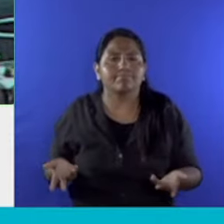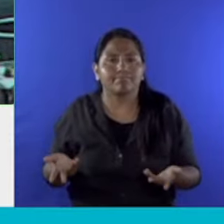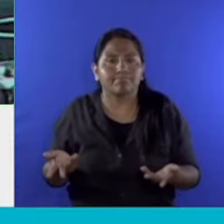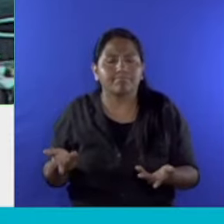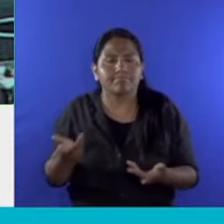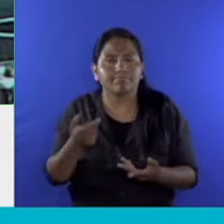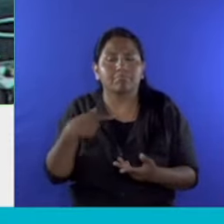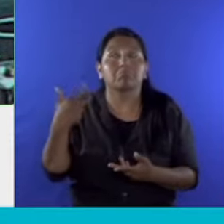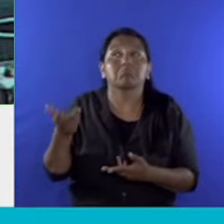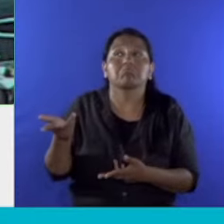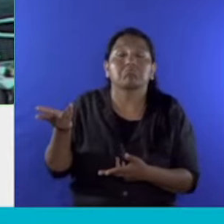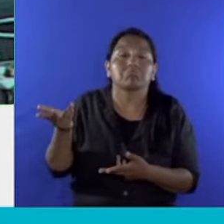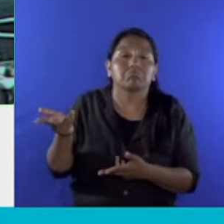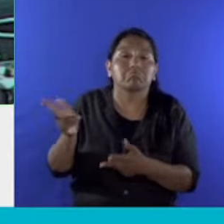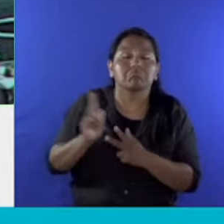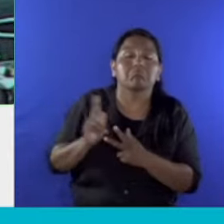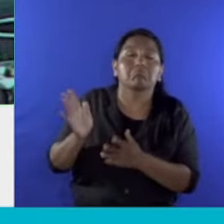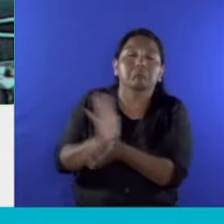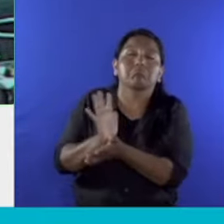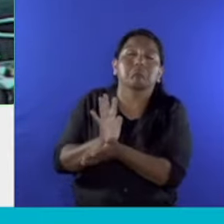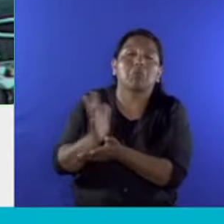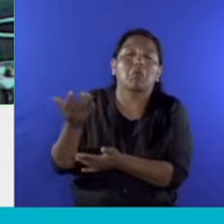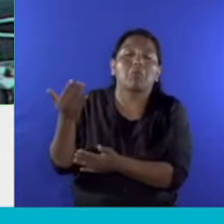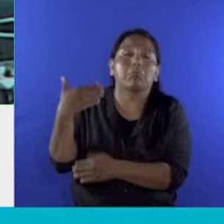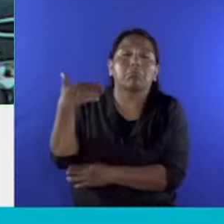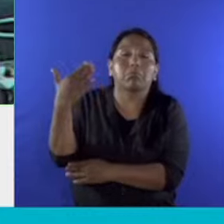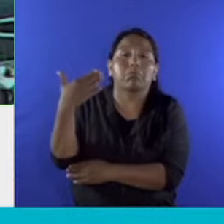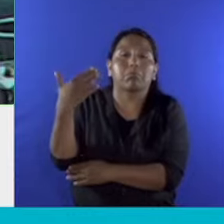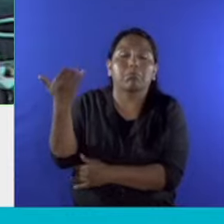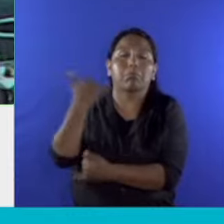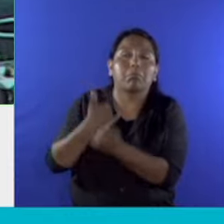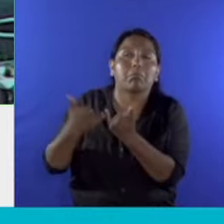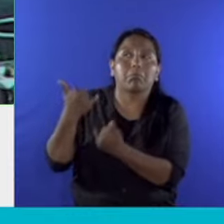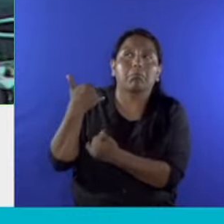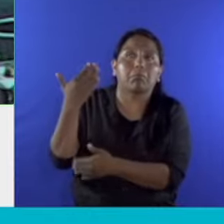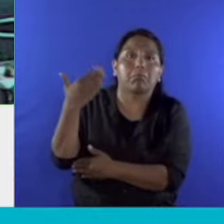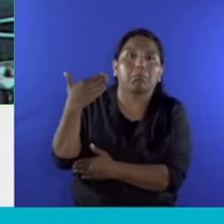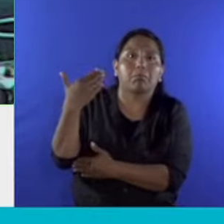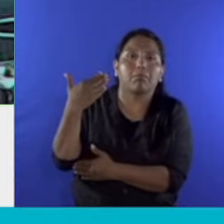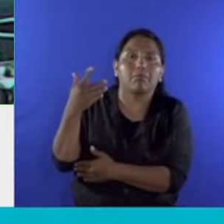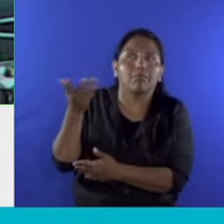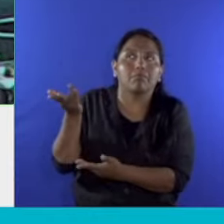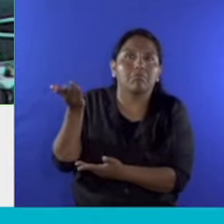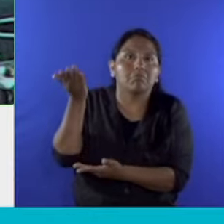nos han venido acá a dar clases solemnes acerca